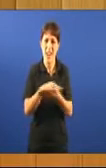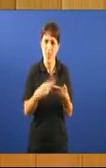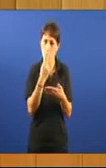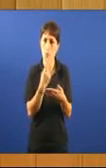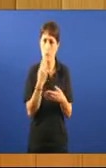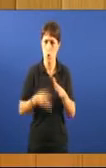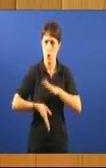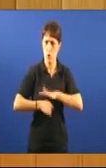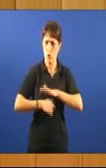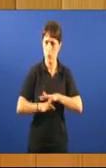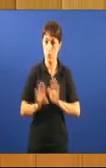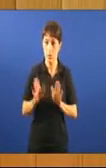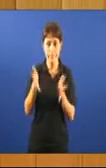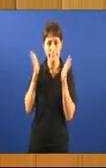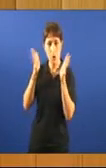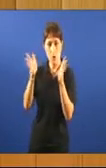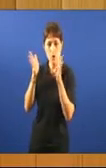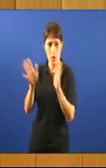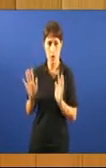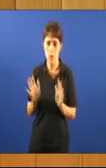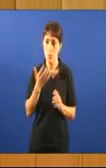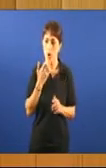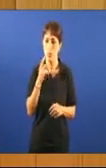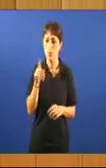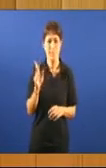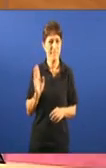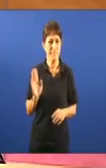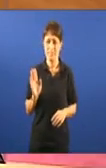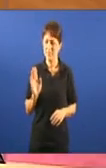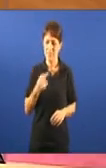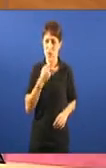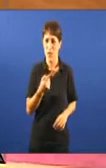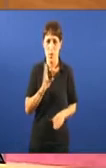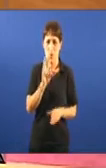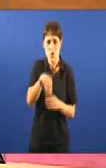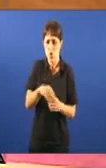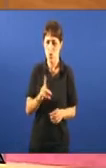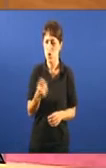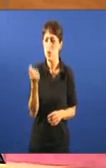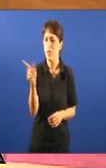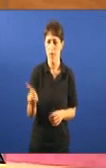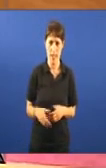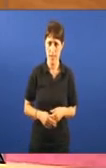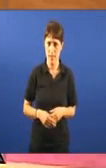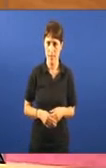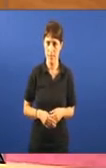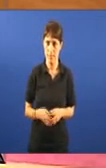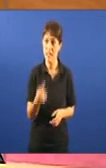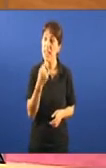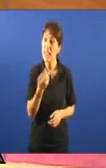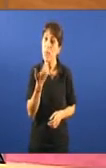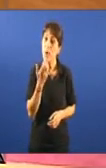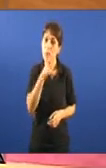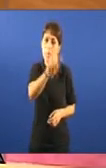Unha recomendación, señor Feijóo. Non se molle vostede tanto. Non é necesario que se molle tanto. Di que o